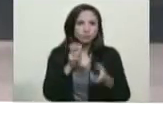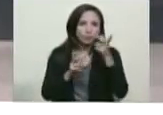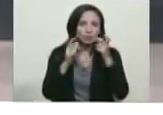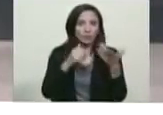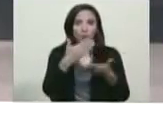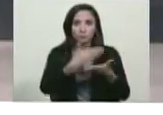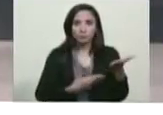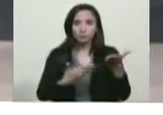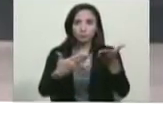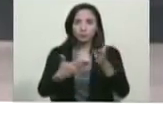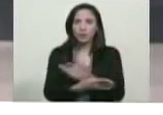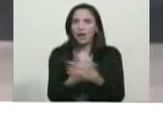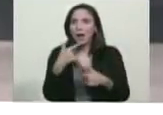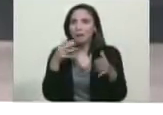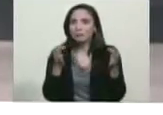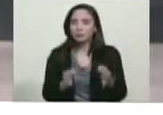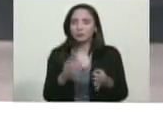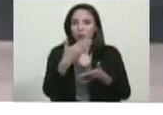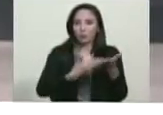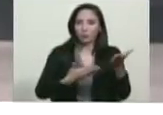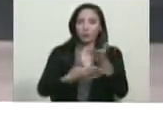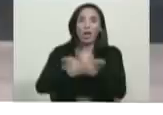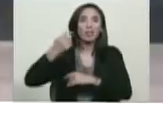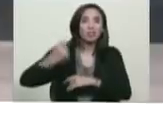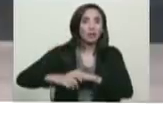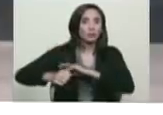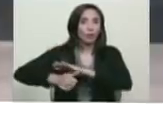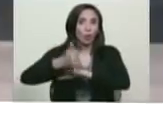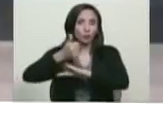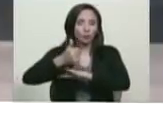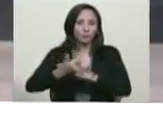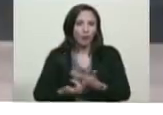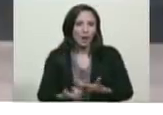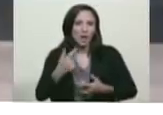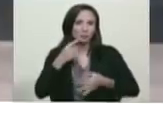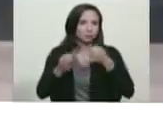del pronunciamiento de la Sala Constitucional del Tribunal Supremo de